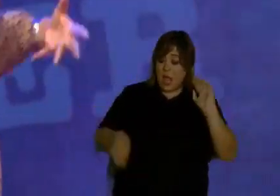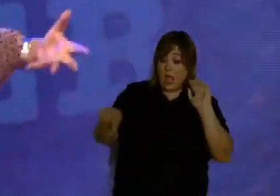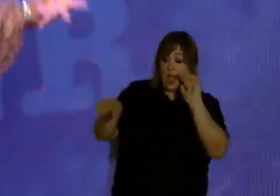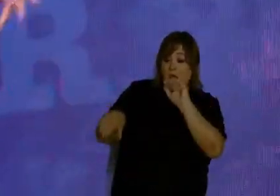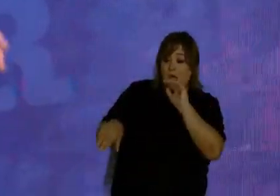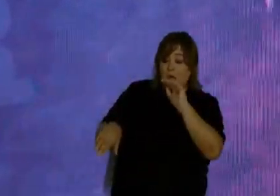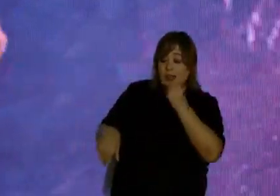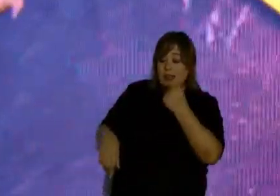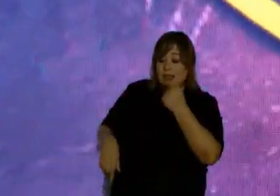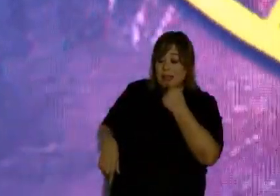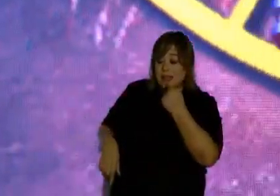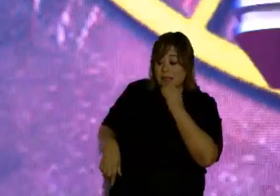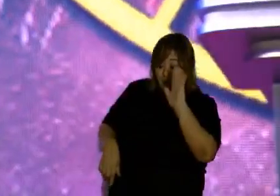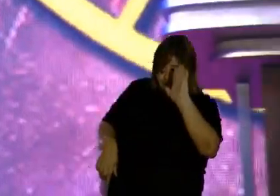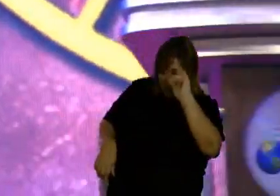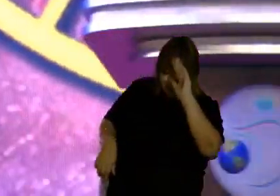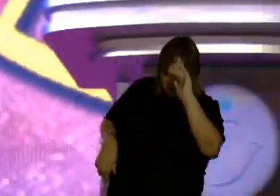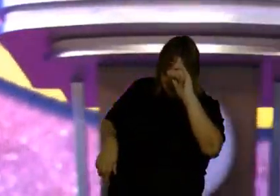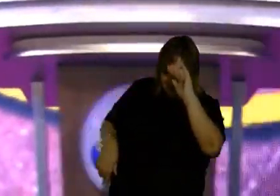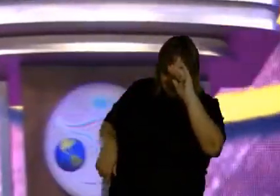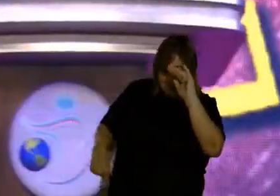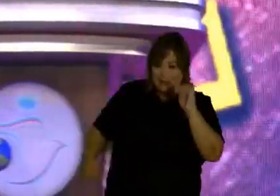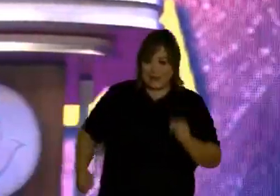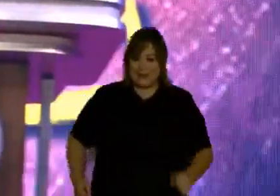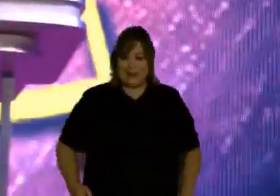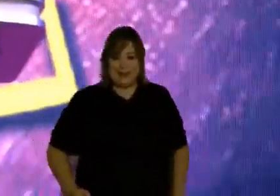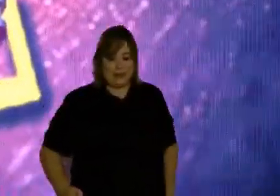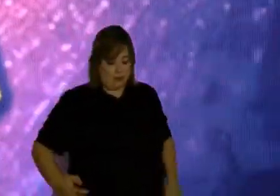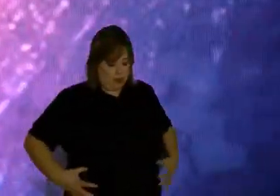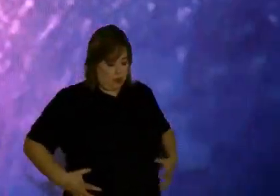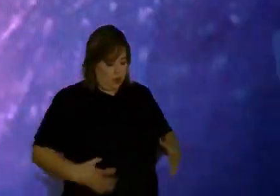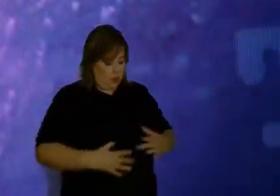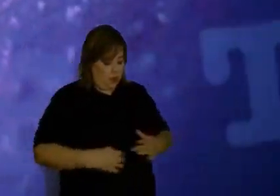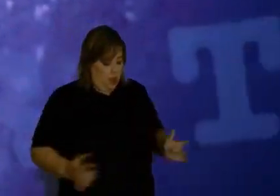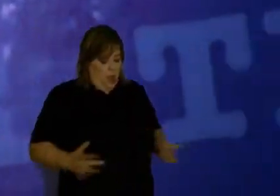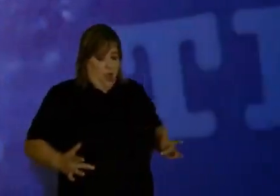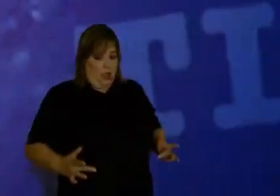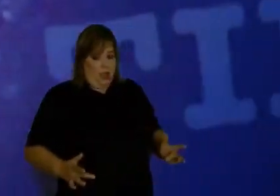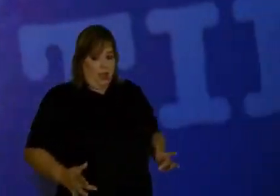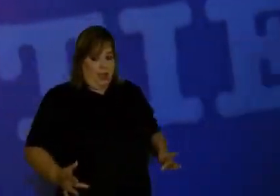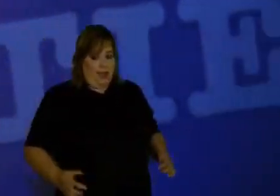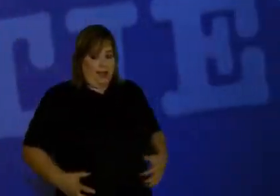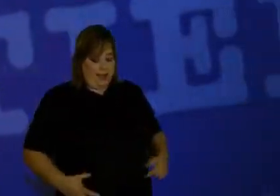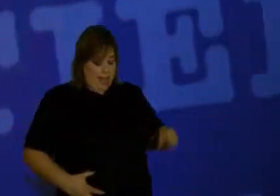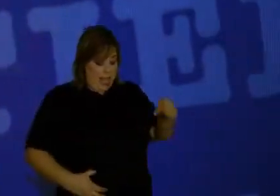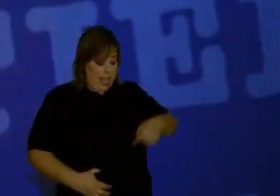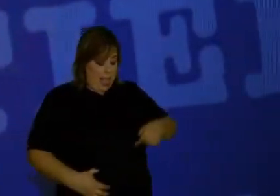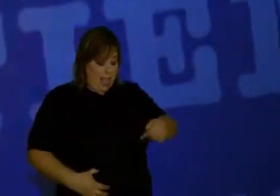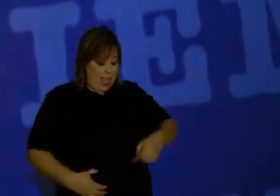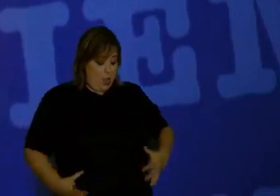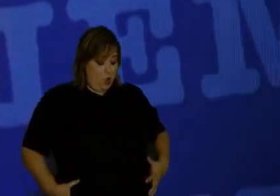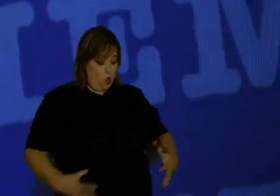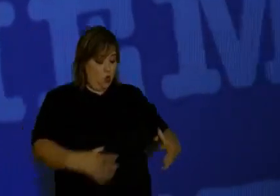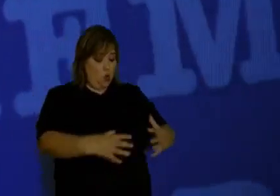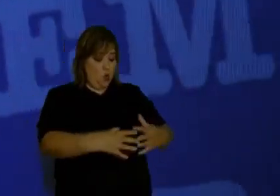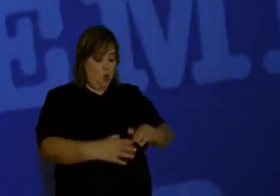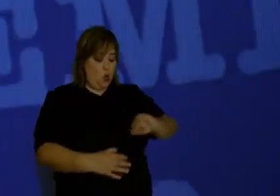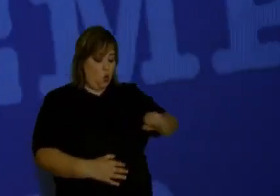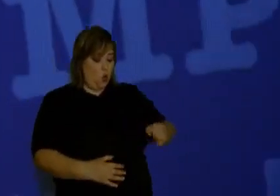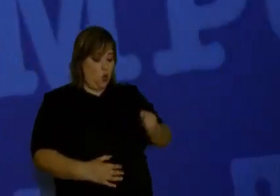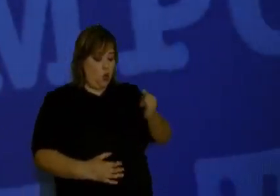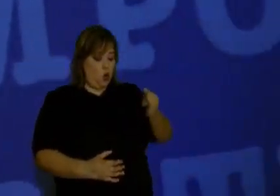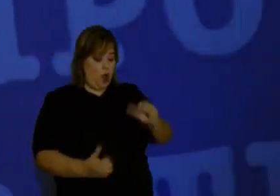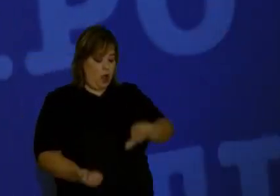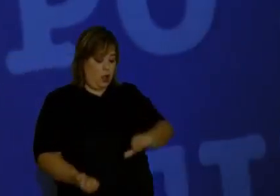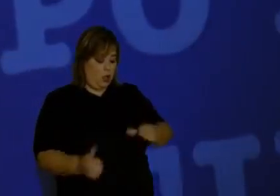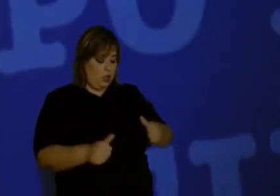que saltó el vientre de Elizabeth y la criatura que estaba adentro, ¿quién era? Era Juan, el hijo de Zacarías,